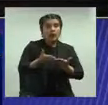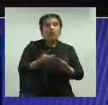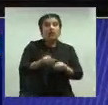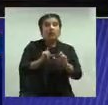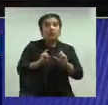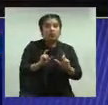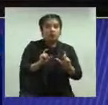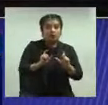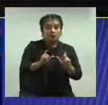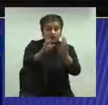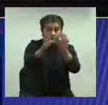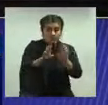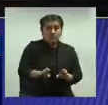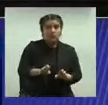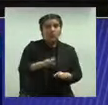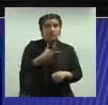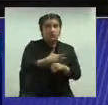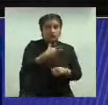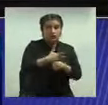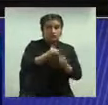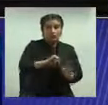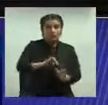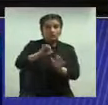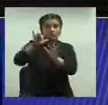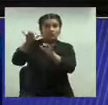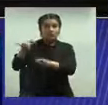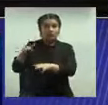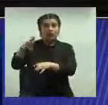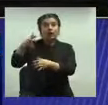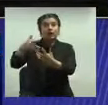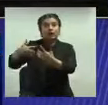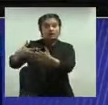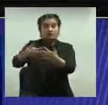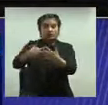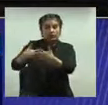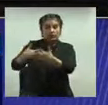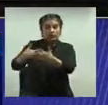protección temporal a los connacionales que se encuentran en territorio estadounidense.